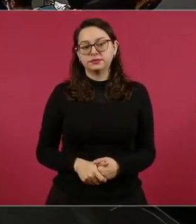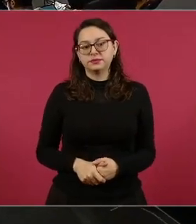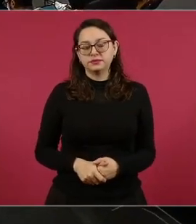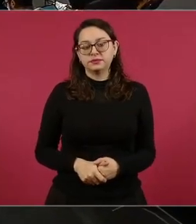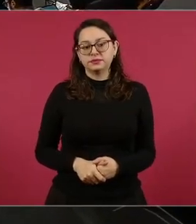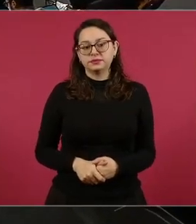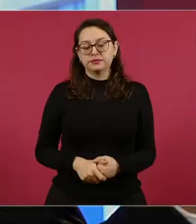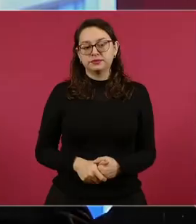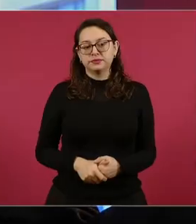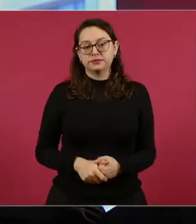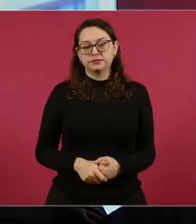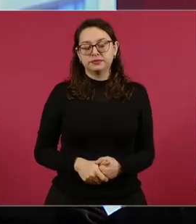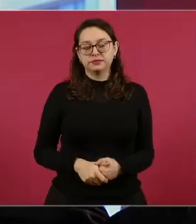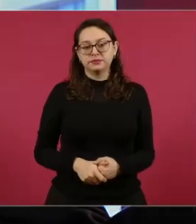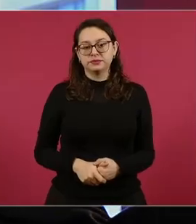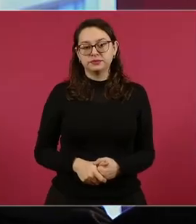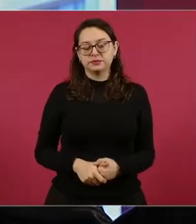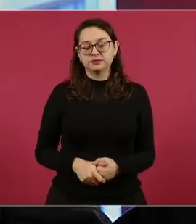tenía